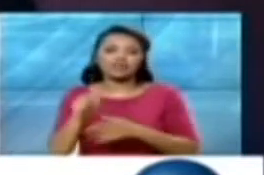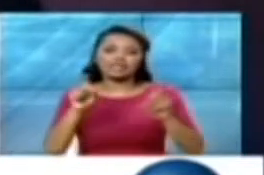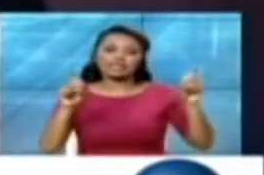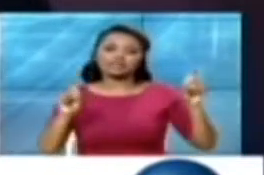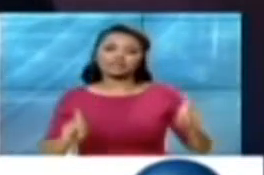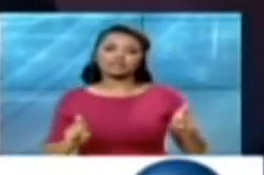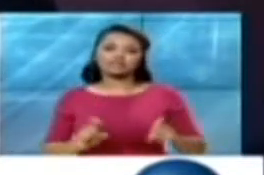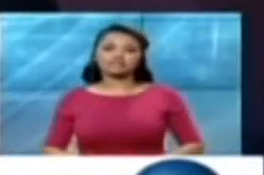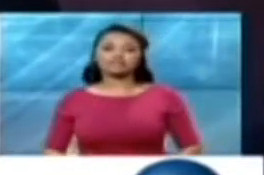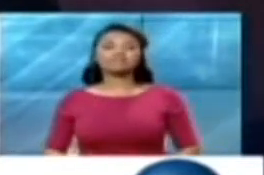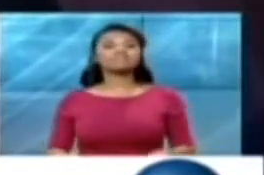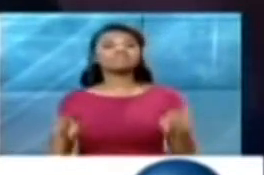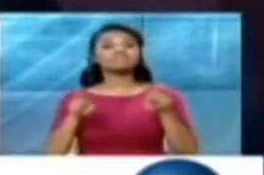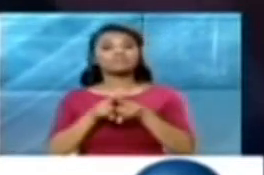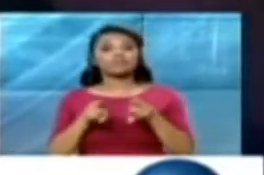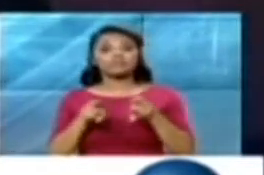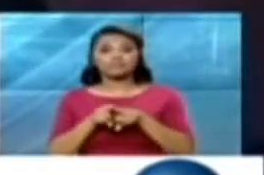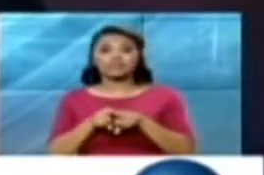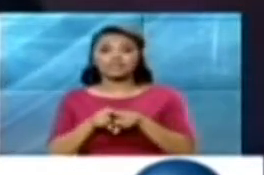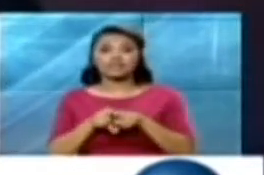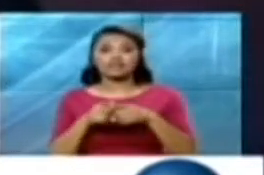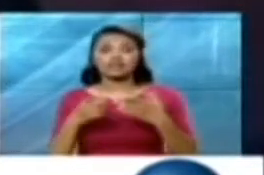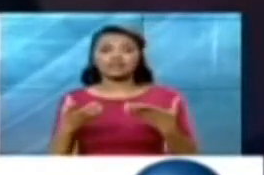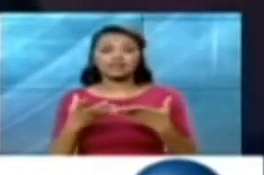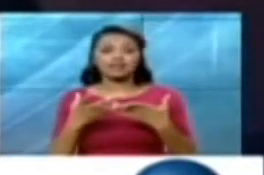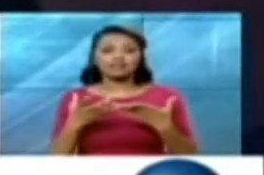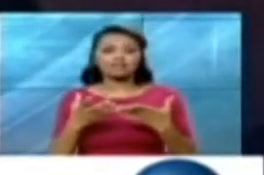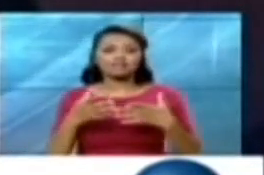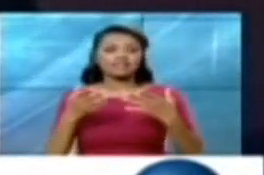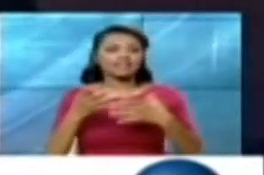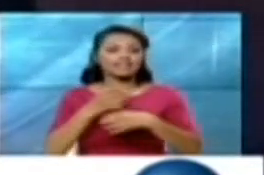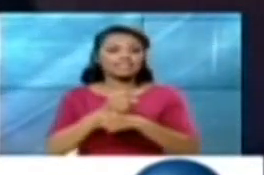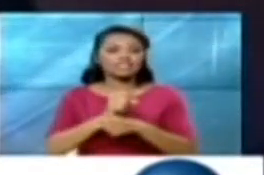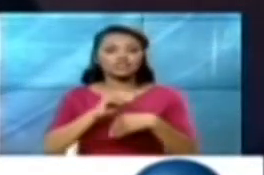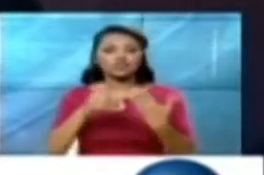educación, incluyendo las reivindicaciones de los estudiantes.